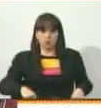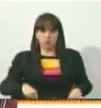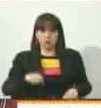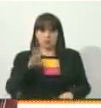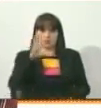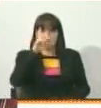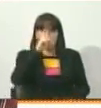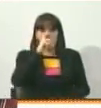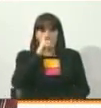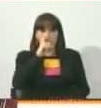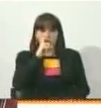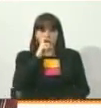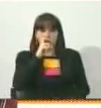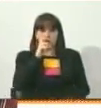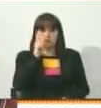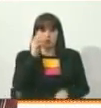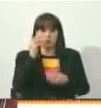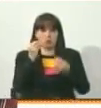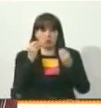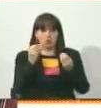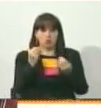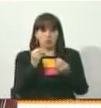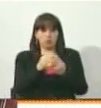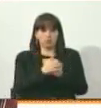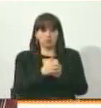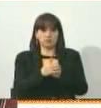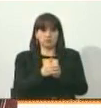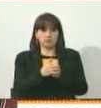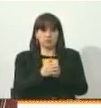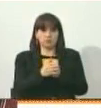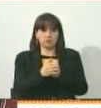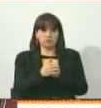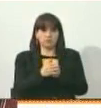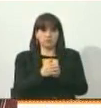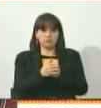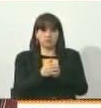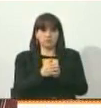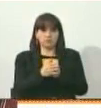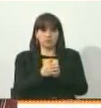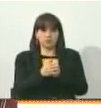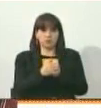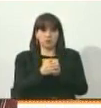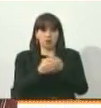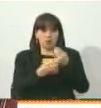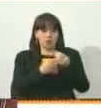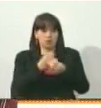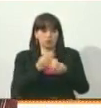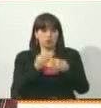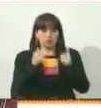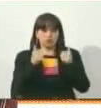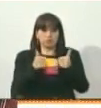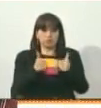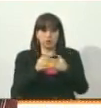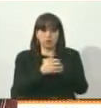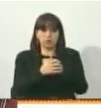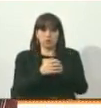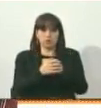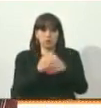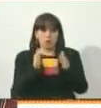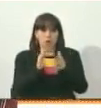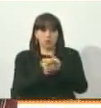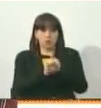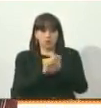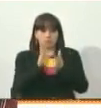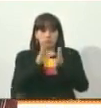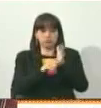5 años echándole, jalando machete y asadón en un terreno por allá. Lo puso de carrera. Y un amigo se lo quitó,